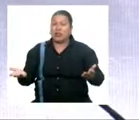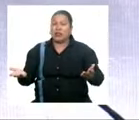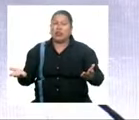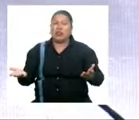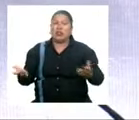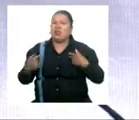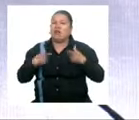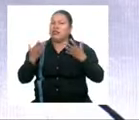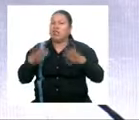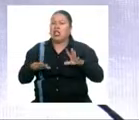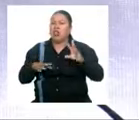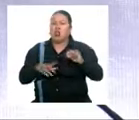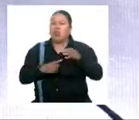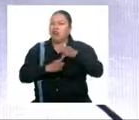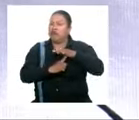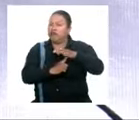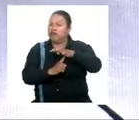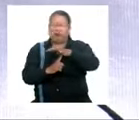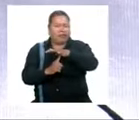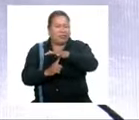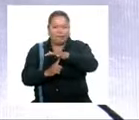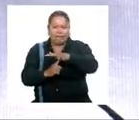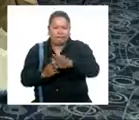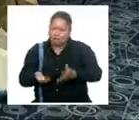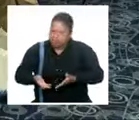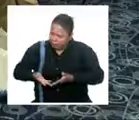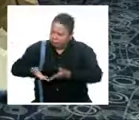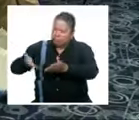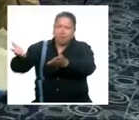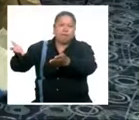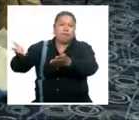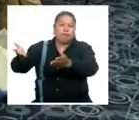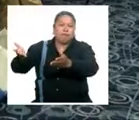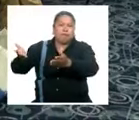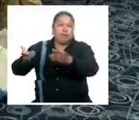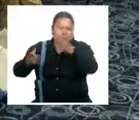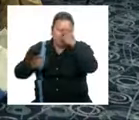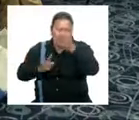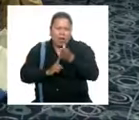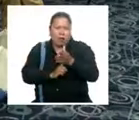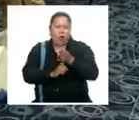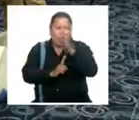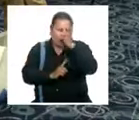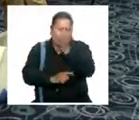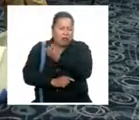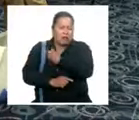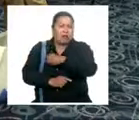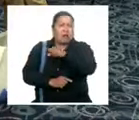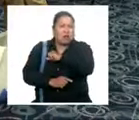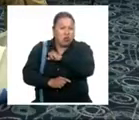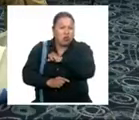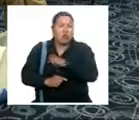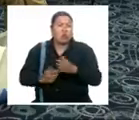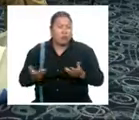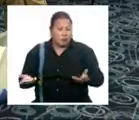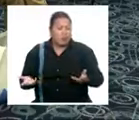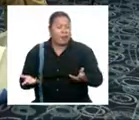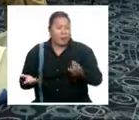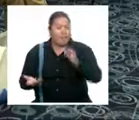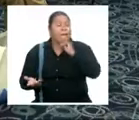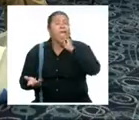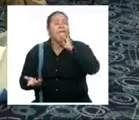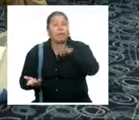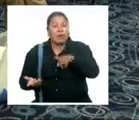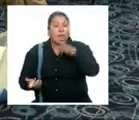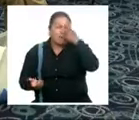en helicóptero, ya está al servicio de la ambulancia para la salud y también para